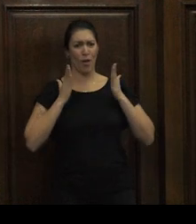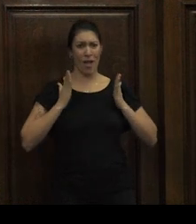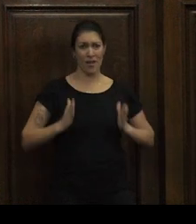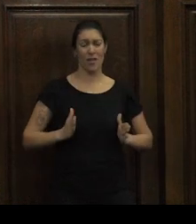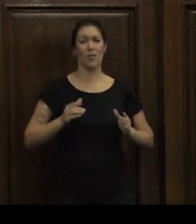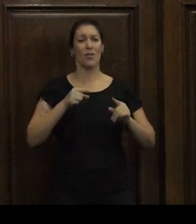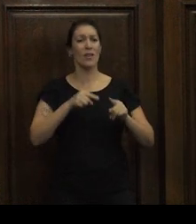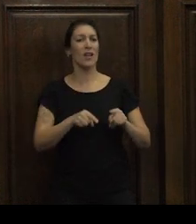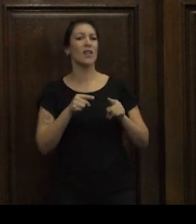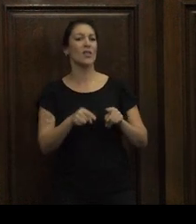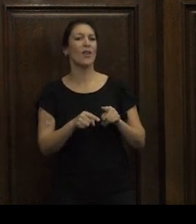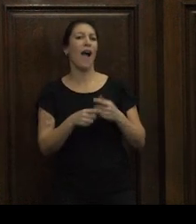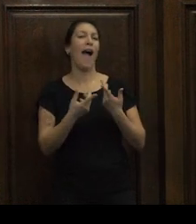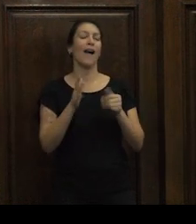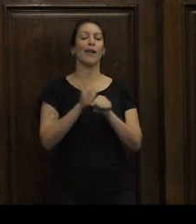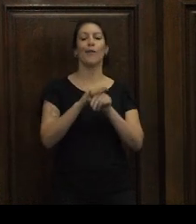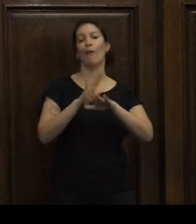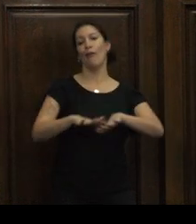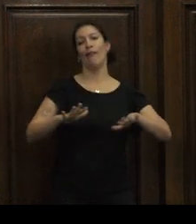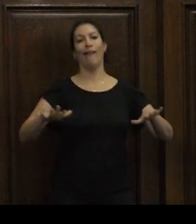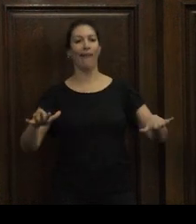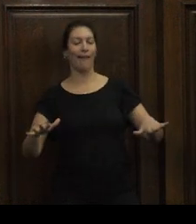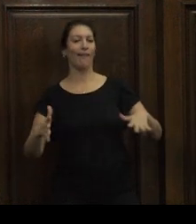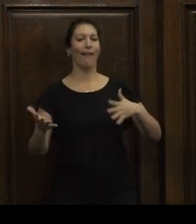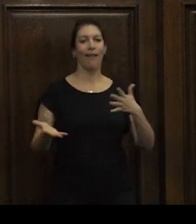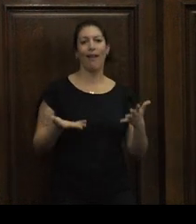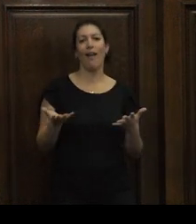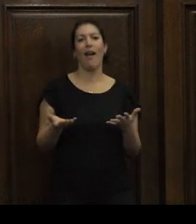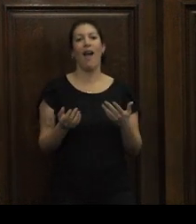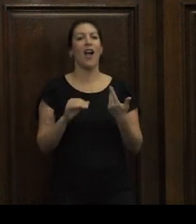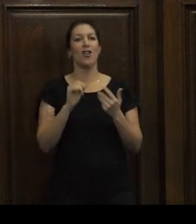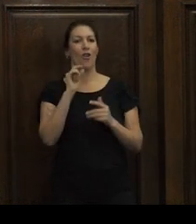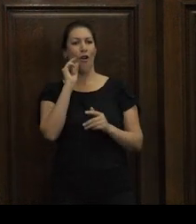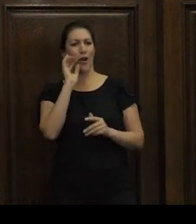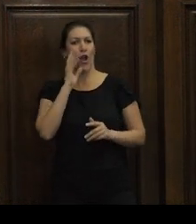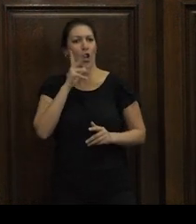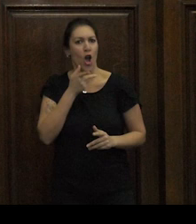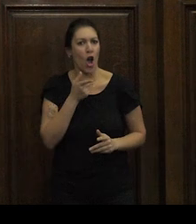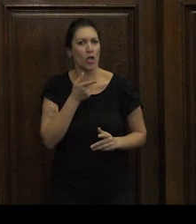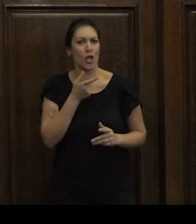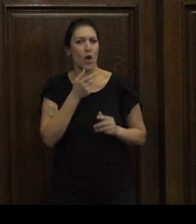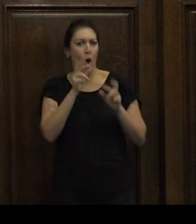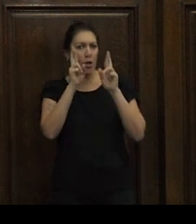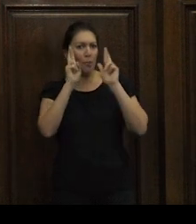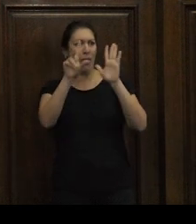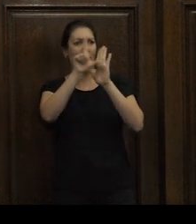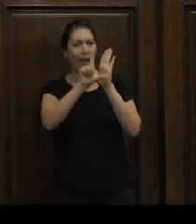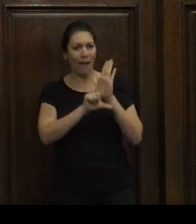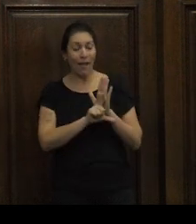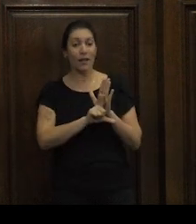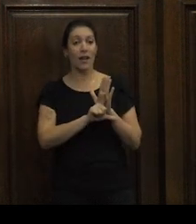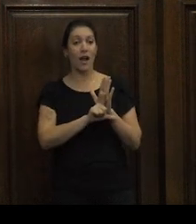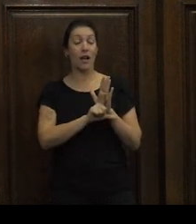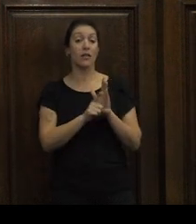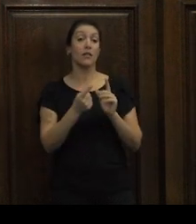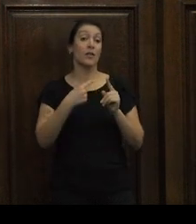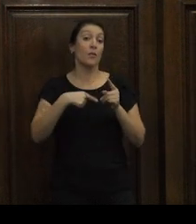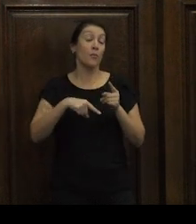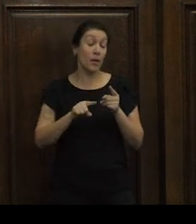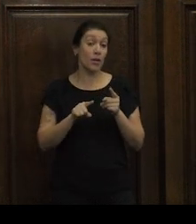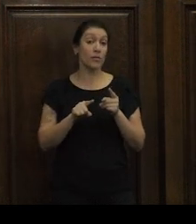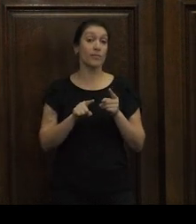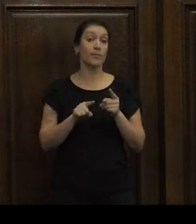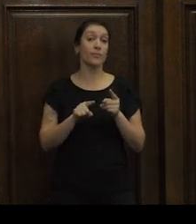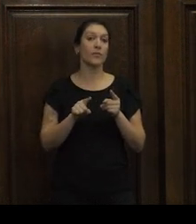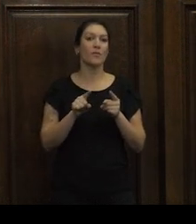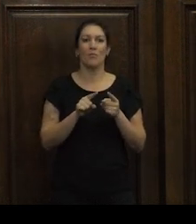tan perturbadora pudiera parecer infantil, o sea, alguien que no reconoce la regla del juego democrático, ¿no?, cuando no